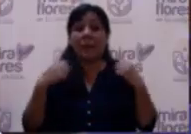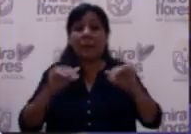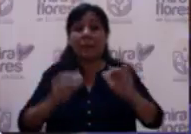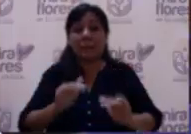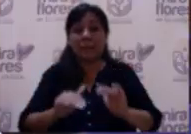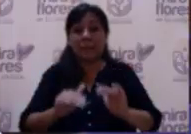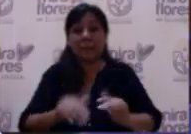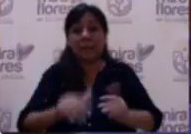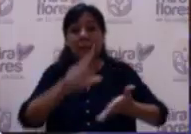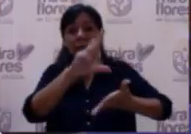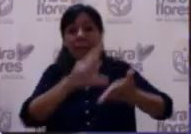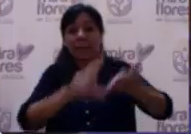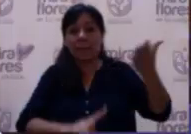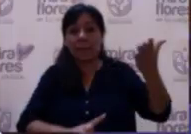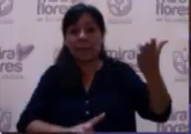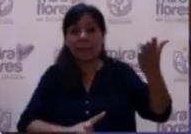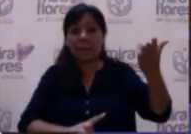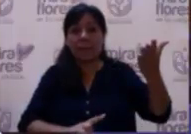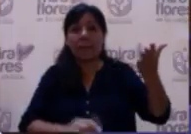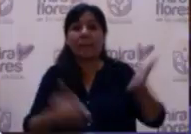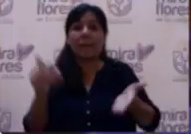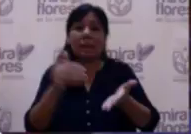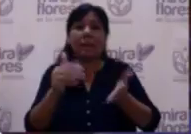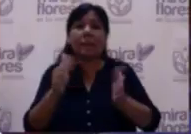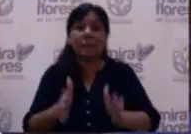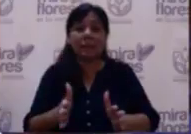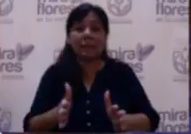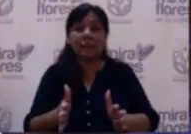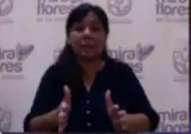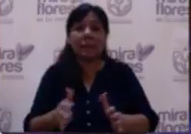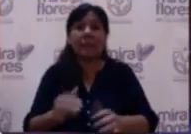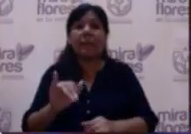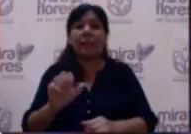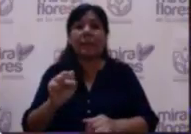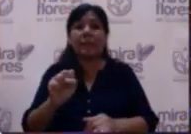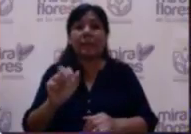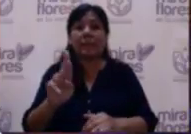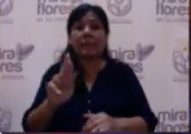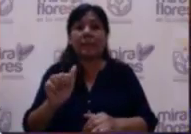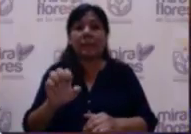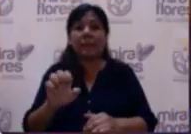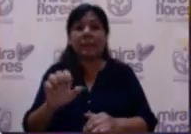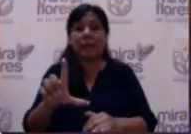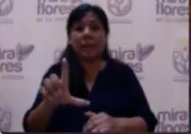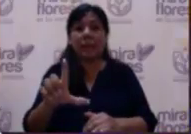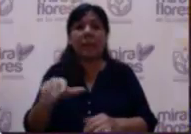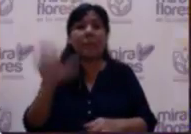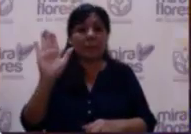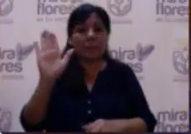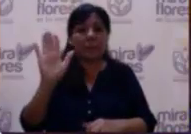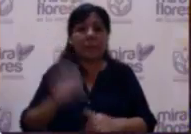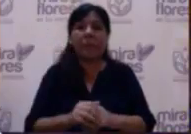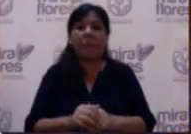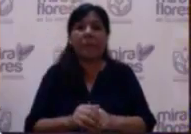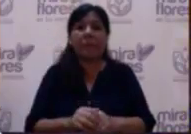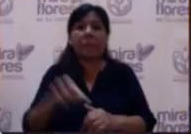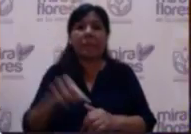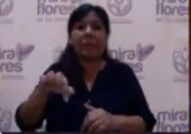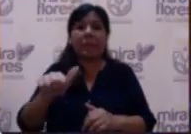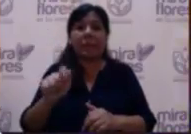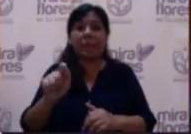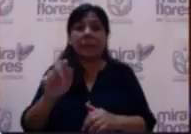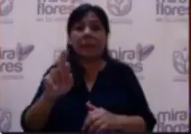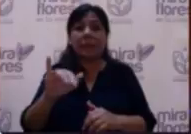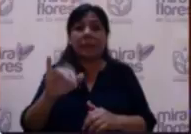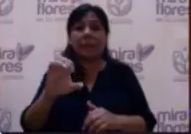pasar la lista del caso. Señor Israel Orlando Acuña Huancoquis. Señora Patricia María